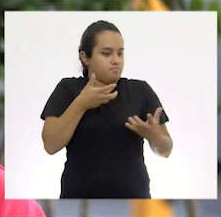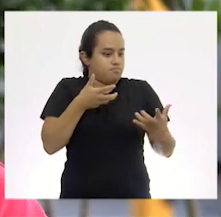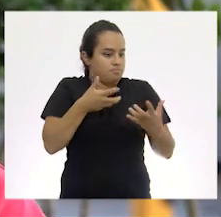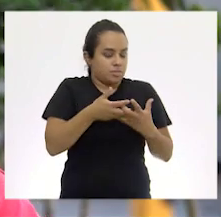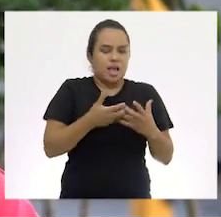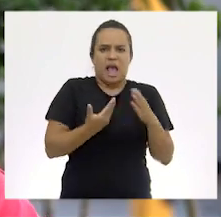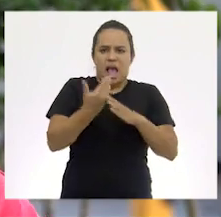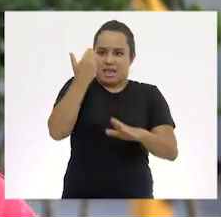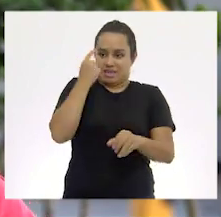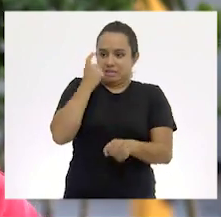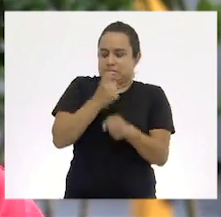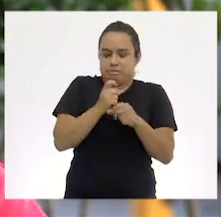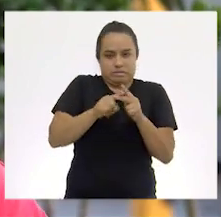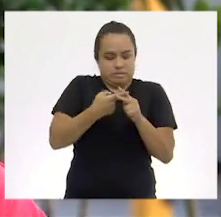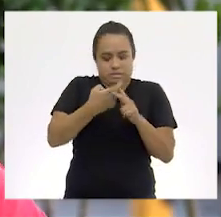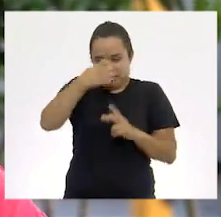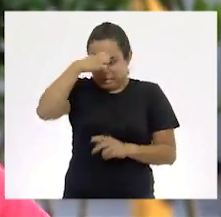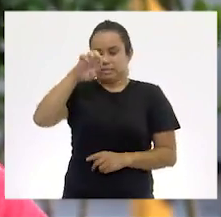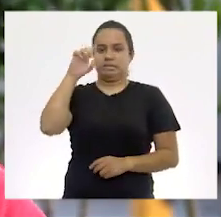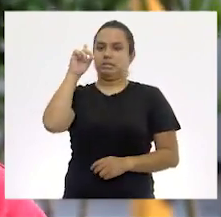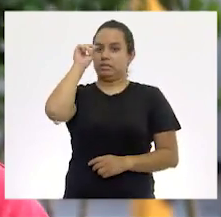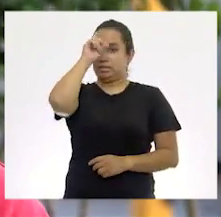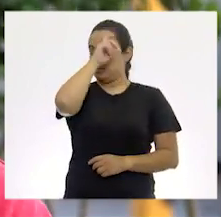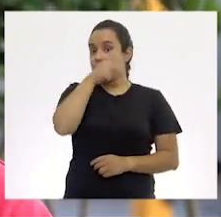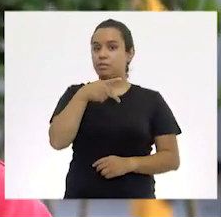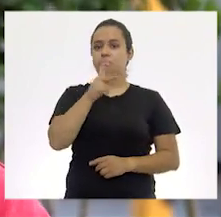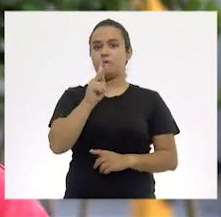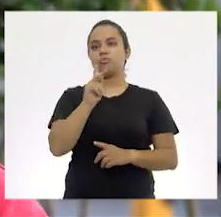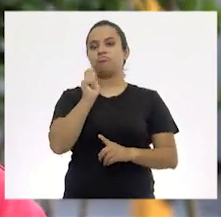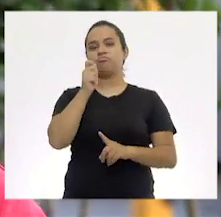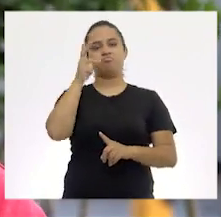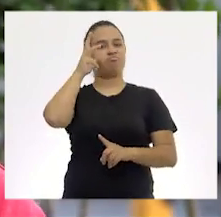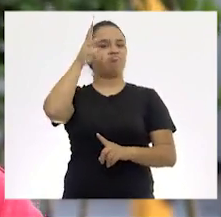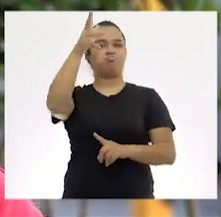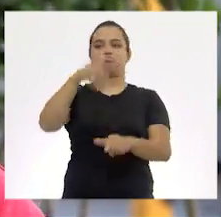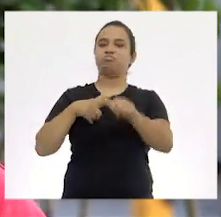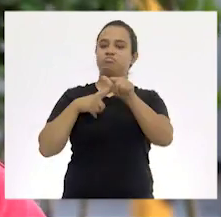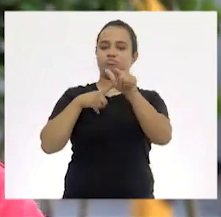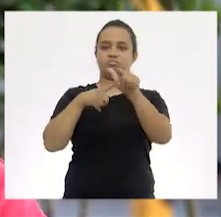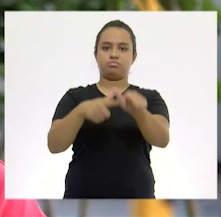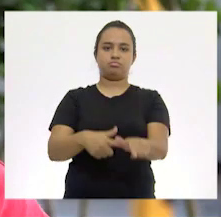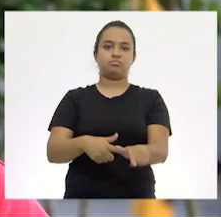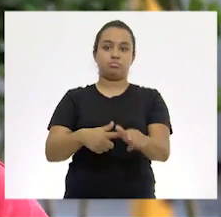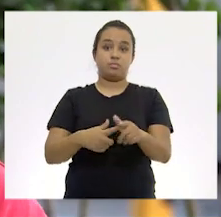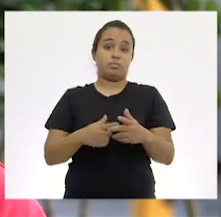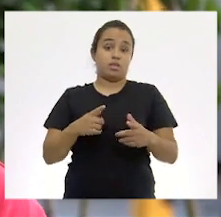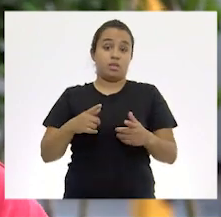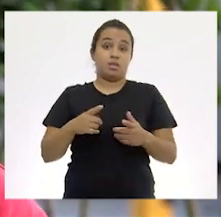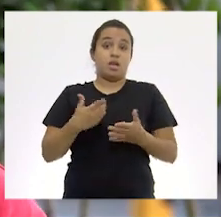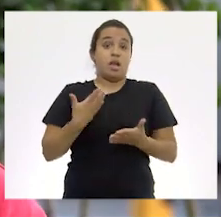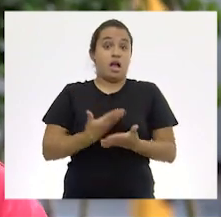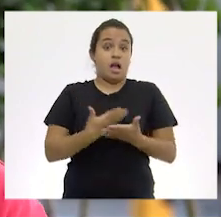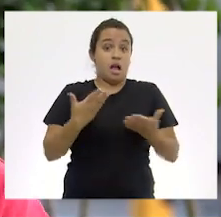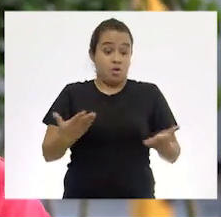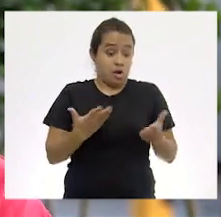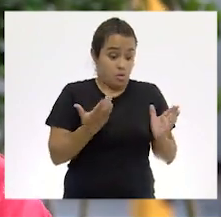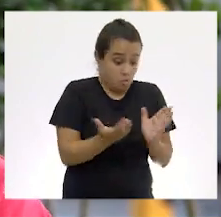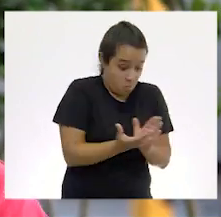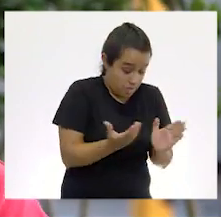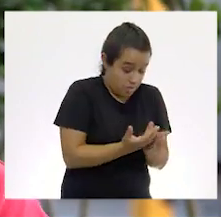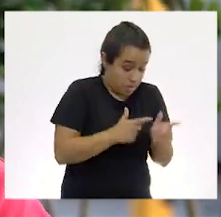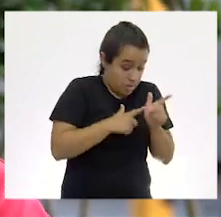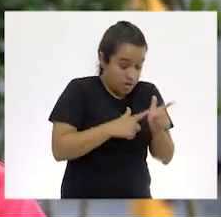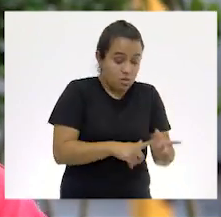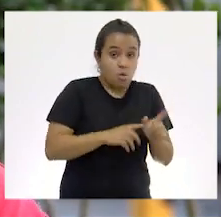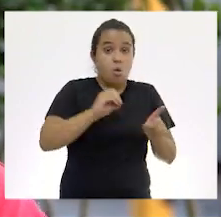resultaba difícil, pero creo que es lo que nos vamos a enfrentar en el futuro y es lo de mañana, ya no es el cuaderno